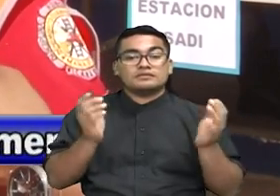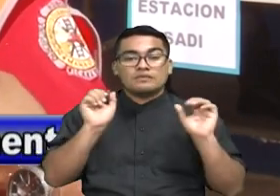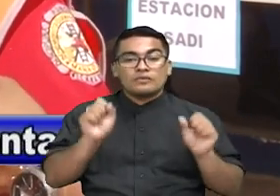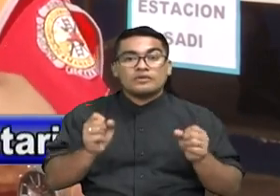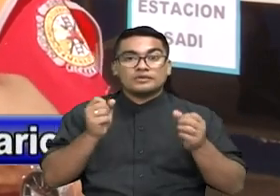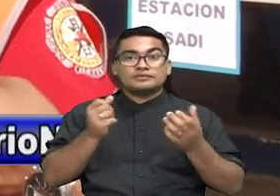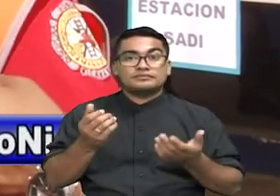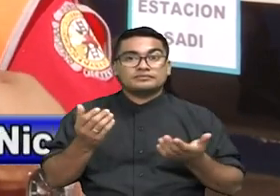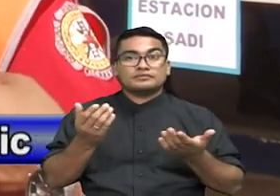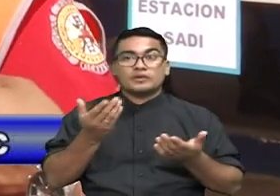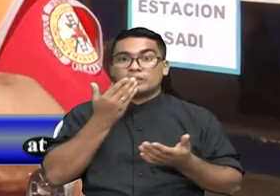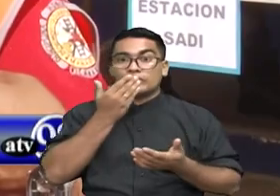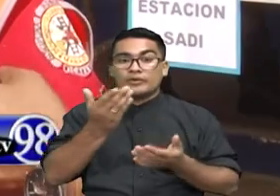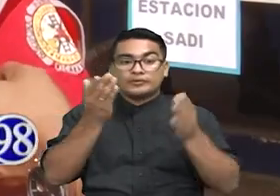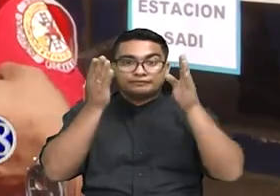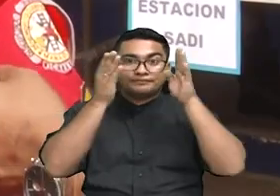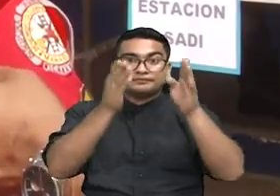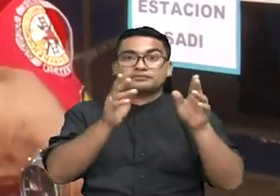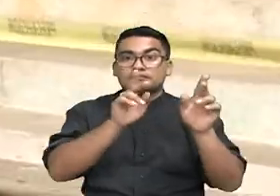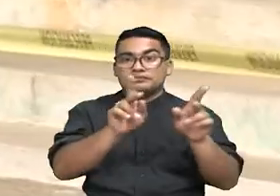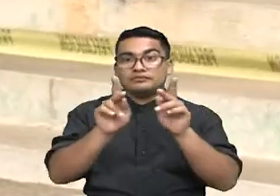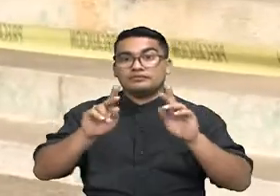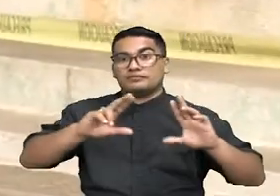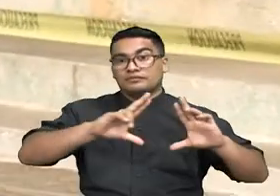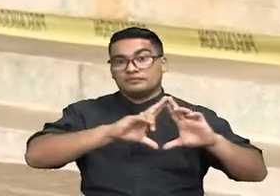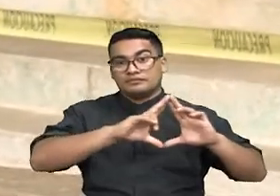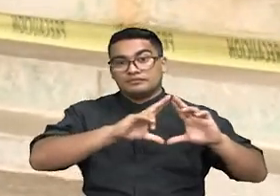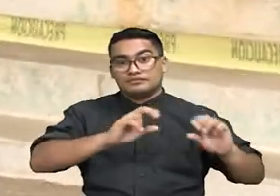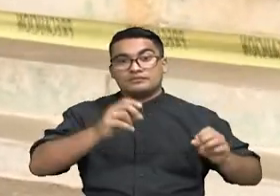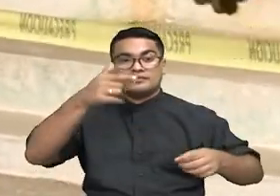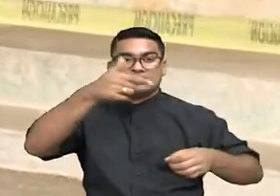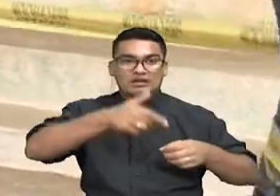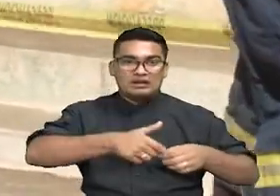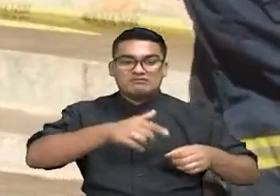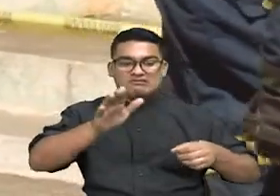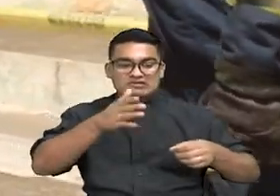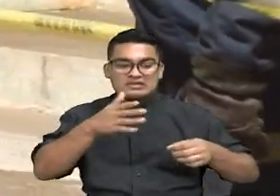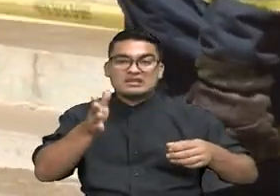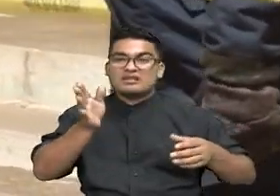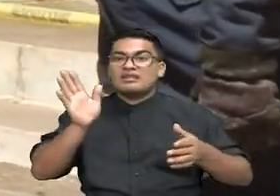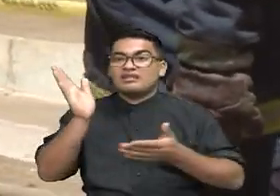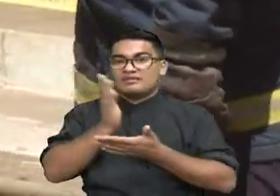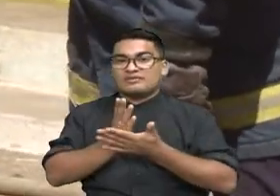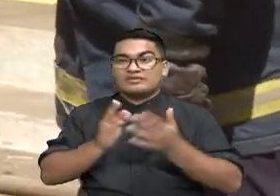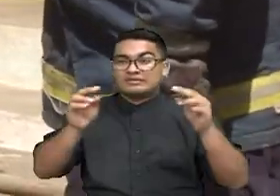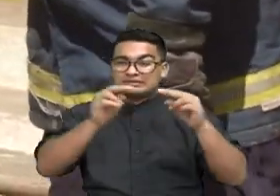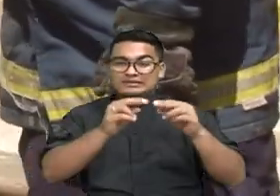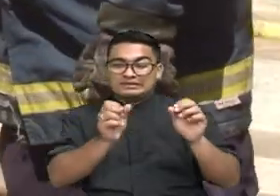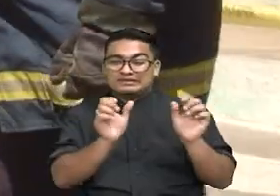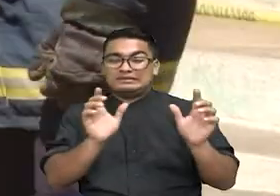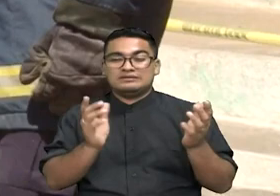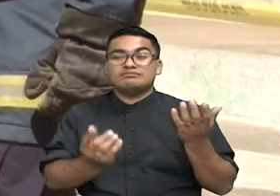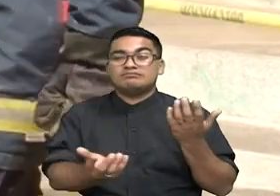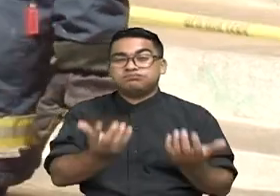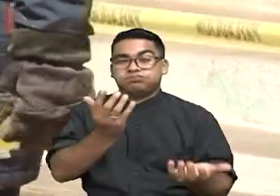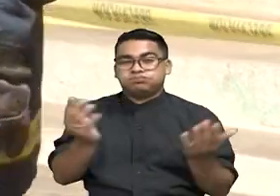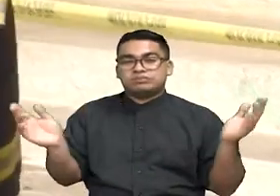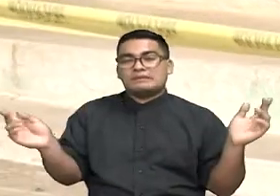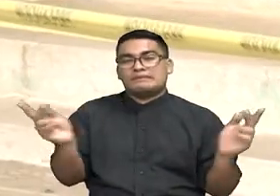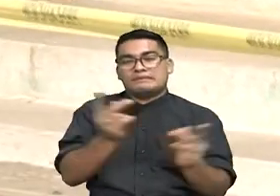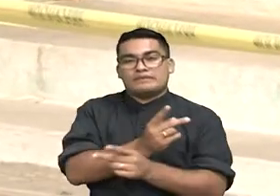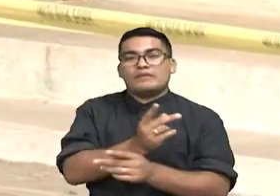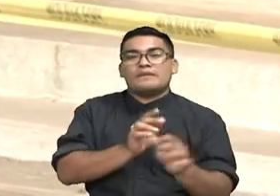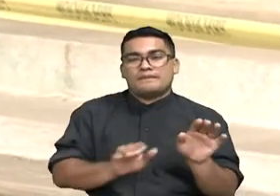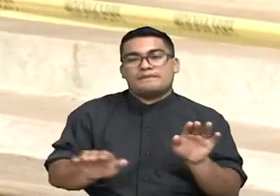brindarle, vuelvo y le repito, un mejor servicio a nuestra población. Las fugas de gas y los cortocircuitos por las malas conexiones son los accidentes más frecuentes